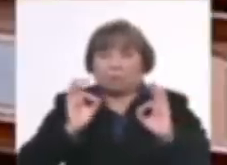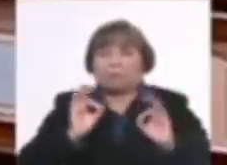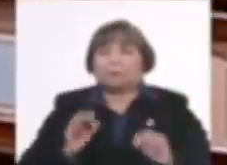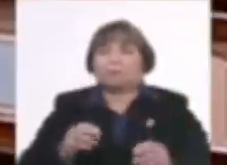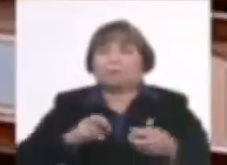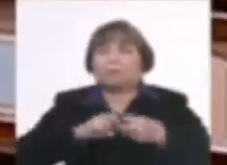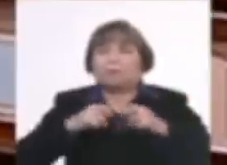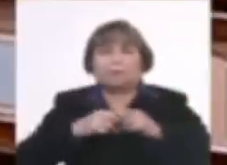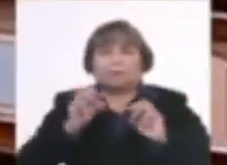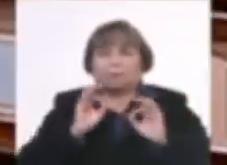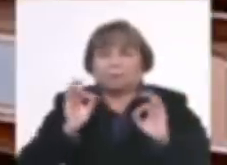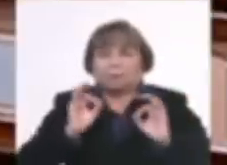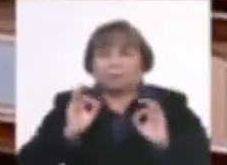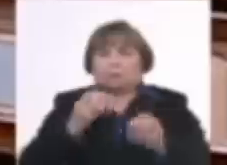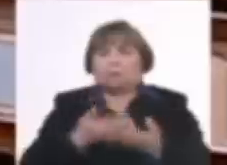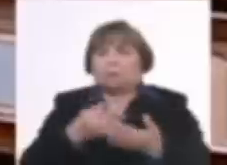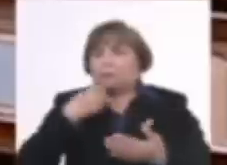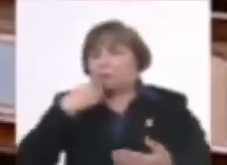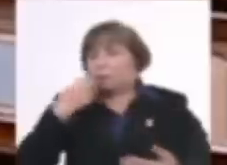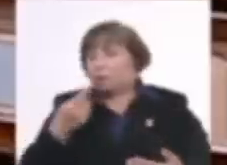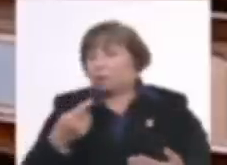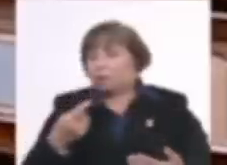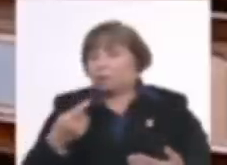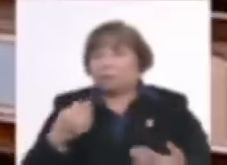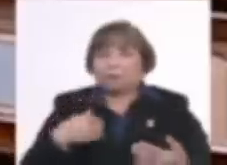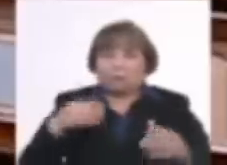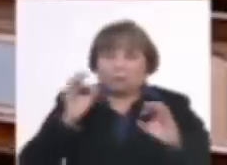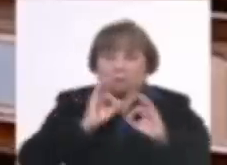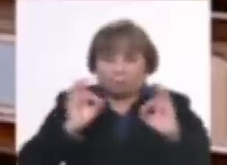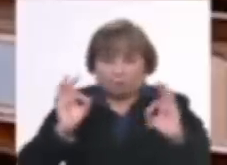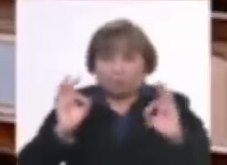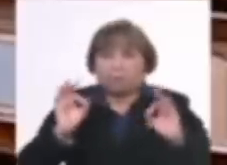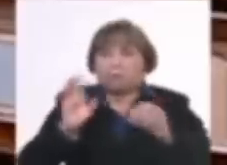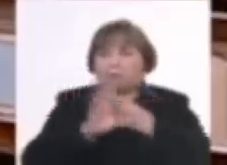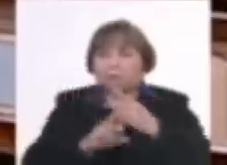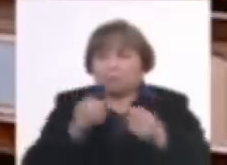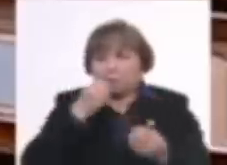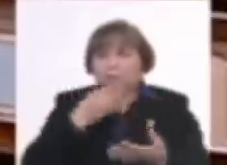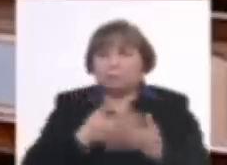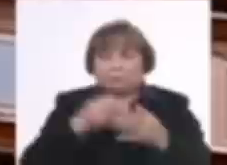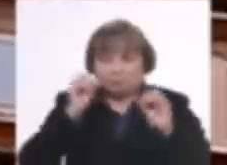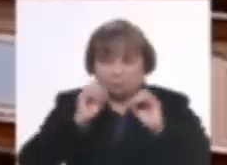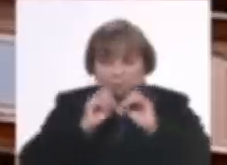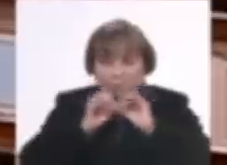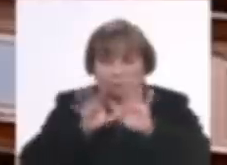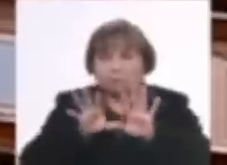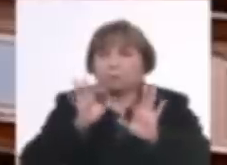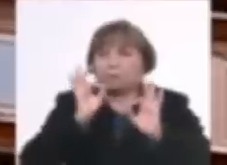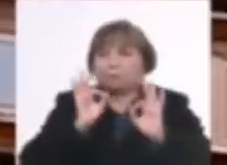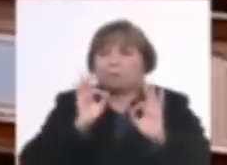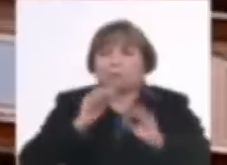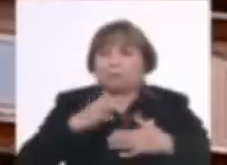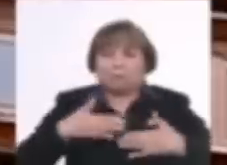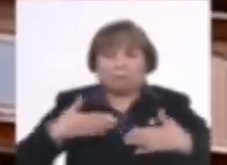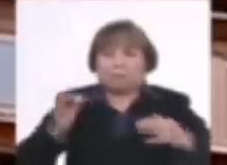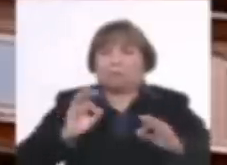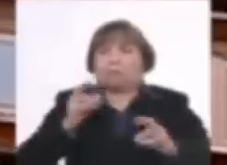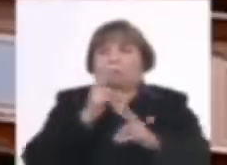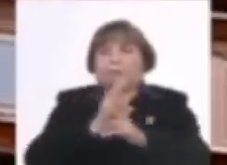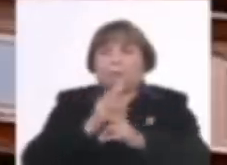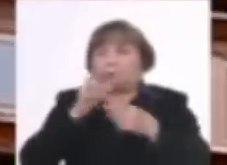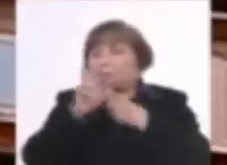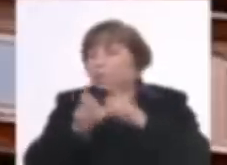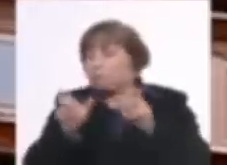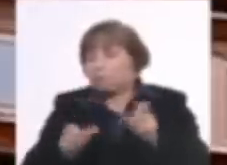generar problemas y no tendría por qué decir, vine sin seguridad. Ok, entonces está clarísimo que usted no cuenta con